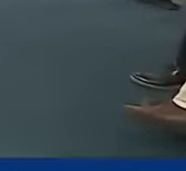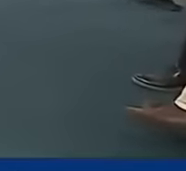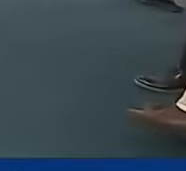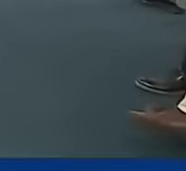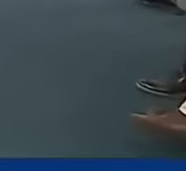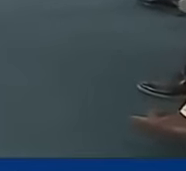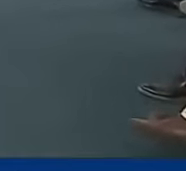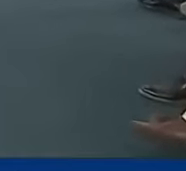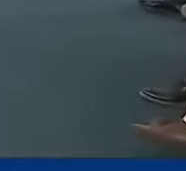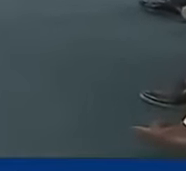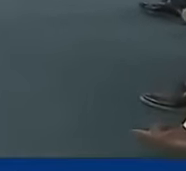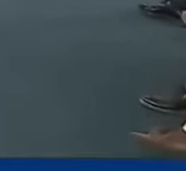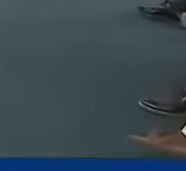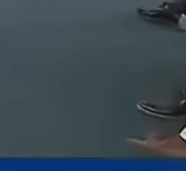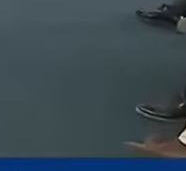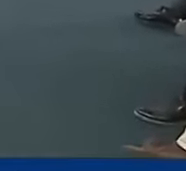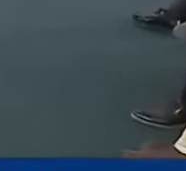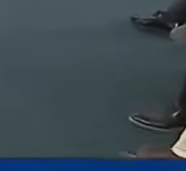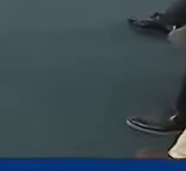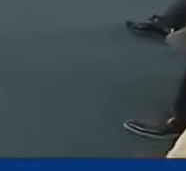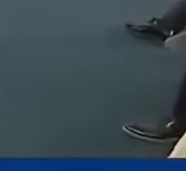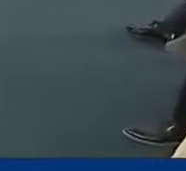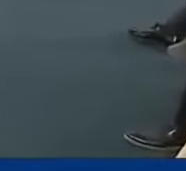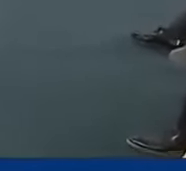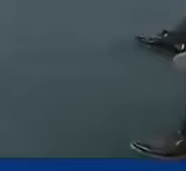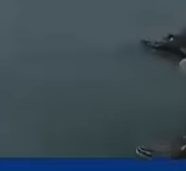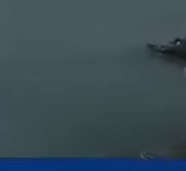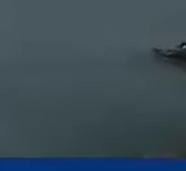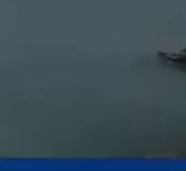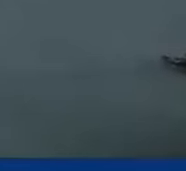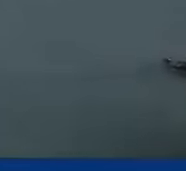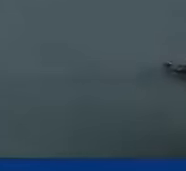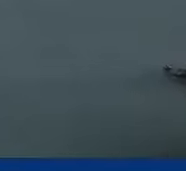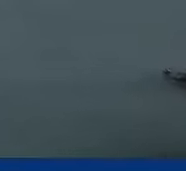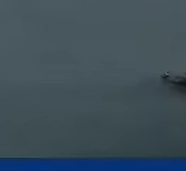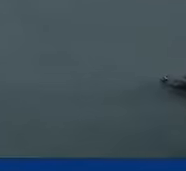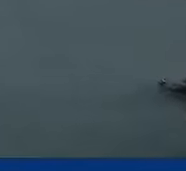y una mujer apareció y se autojuramentó.